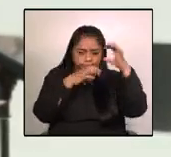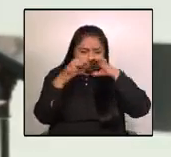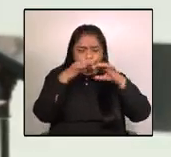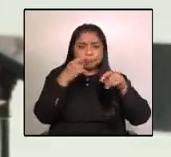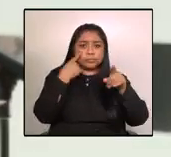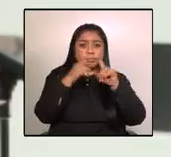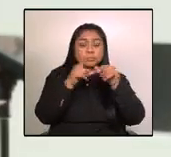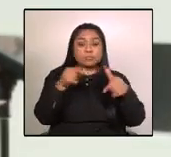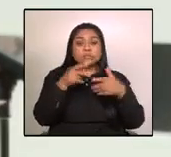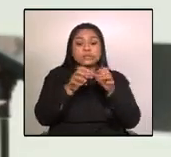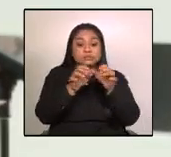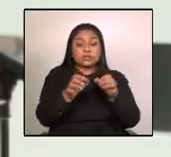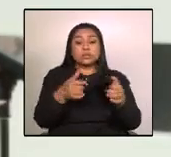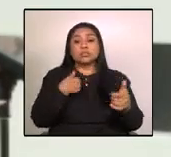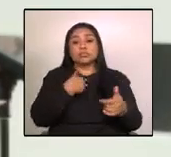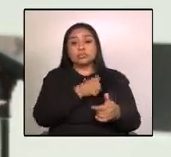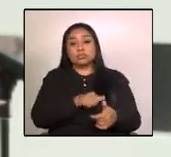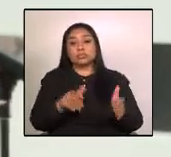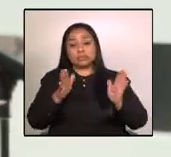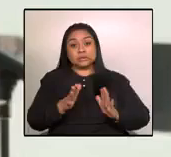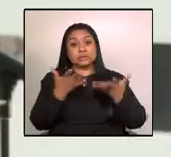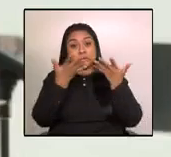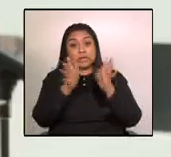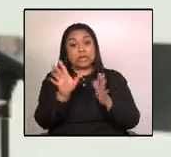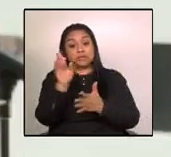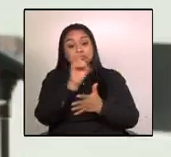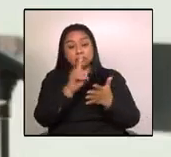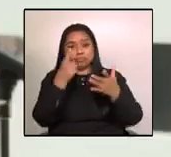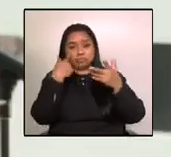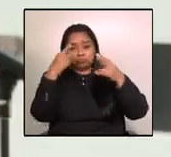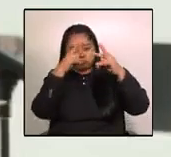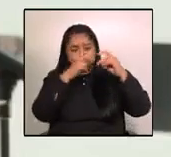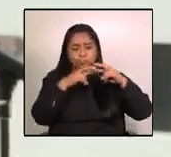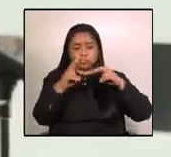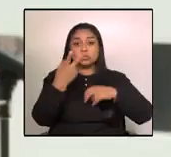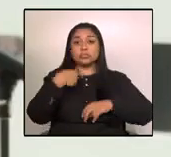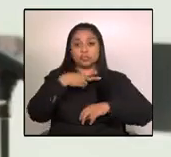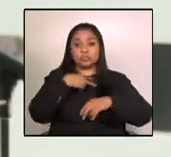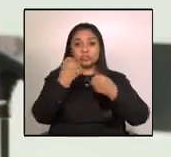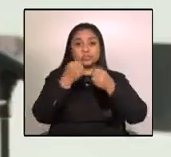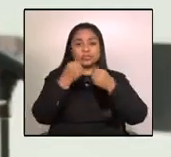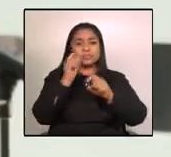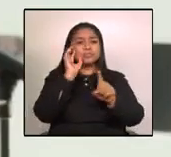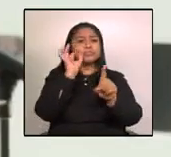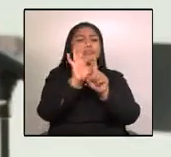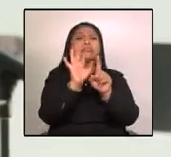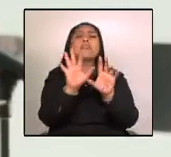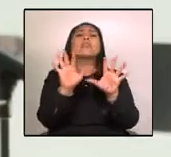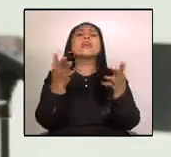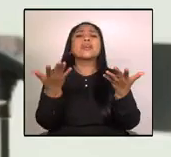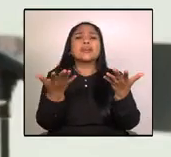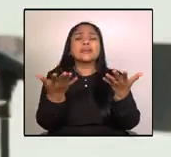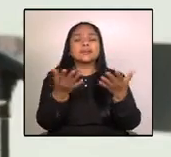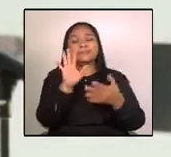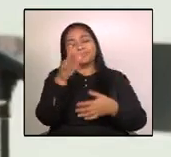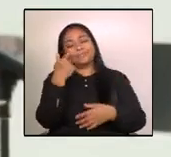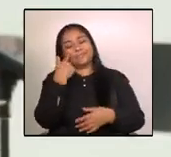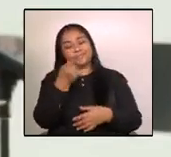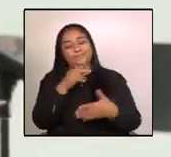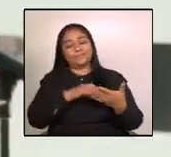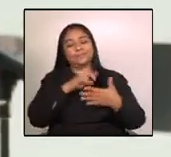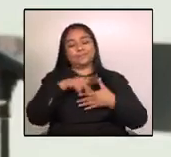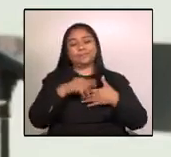corporación, pues ya tiene estudios, los hicimos nosotros con el objetivo de que lograr este